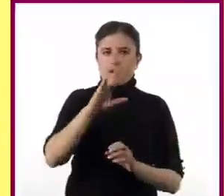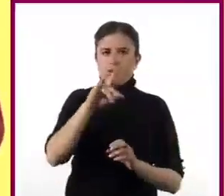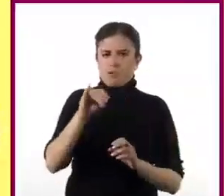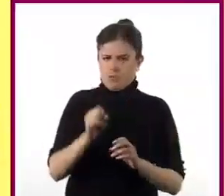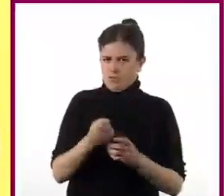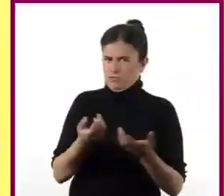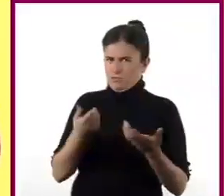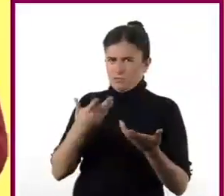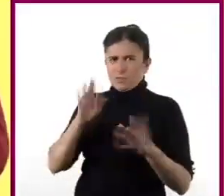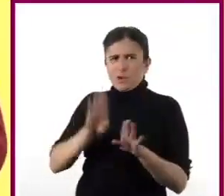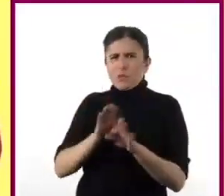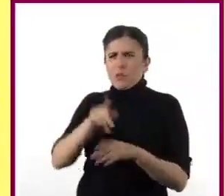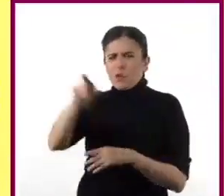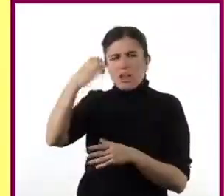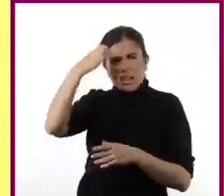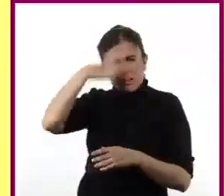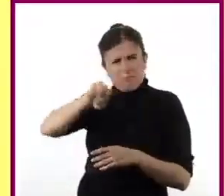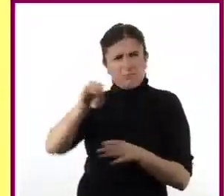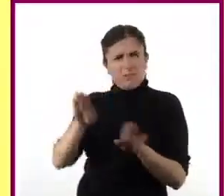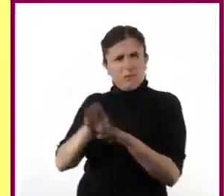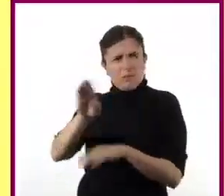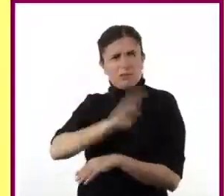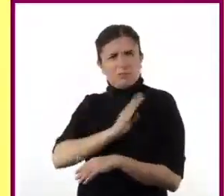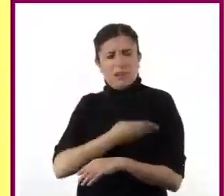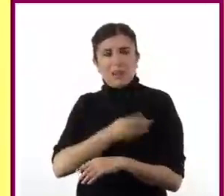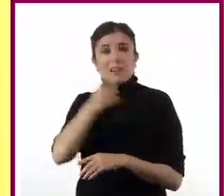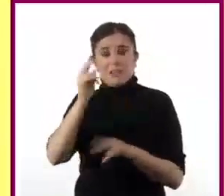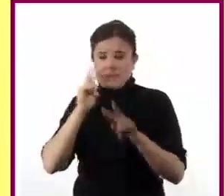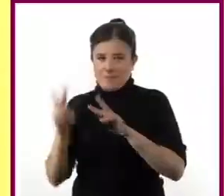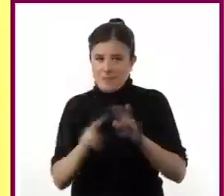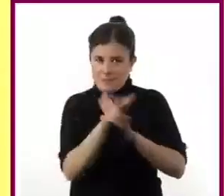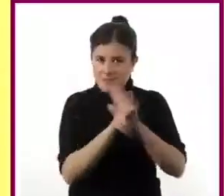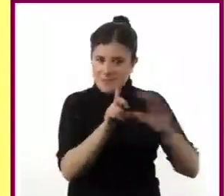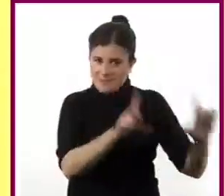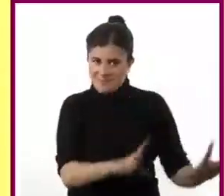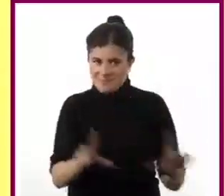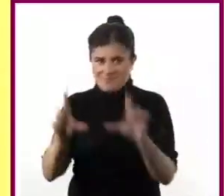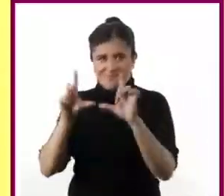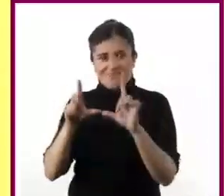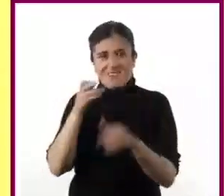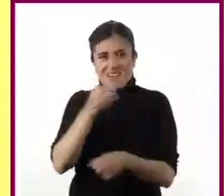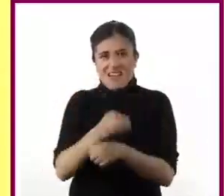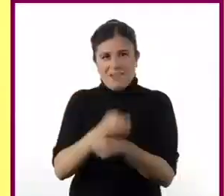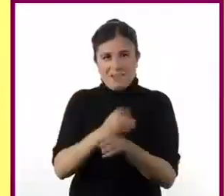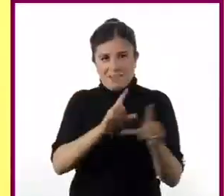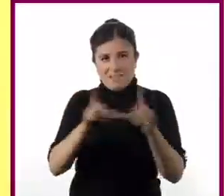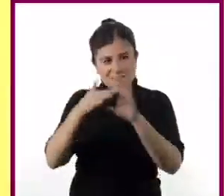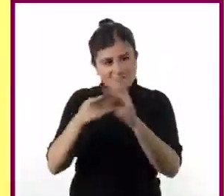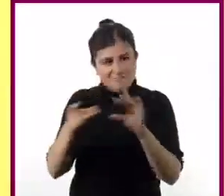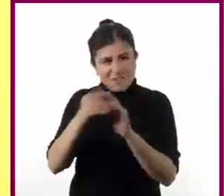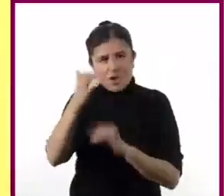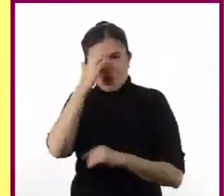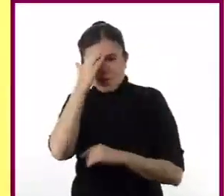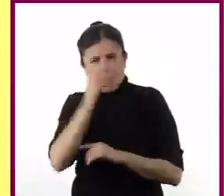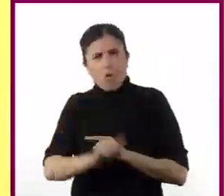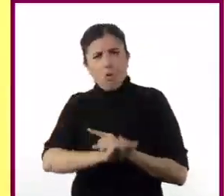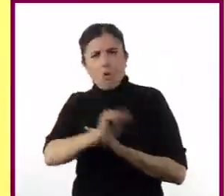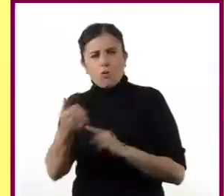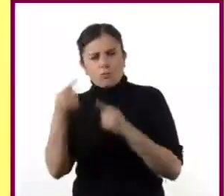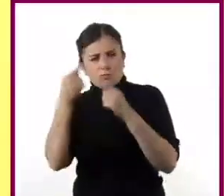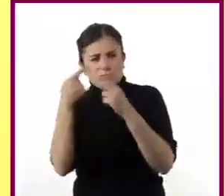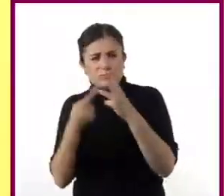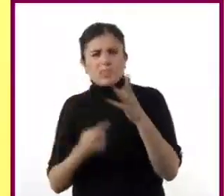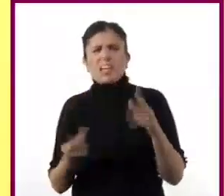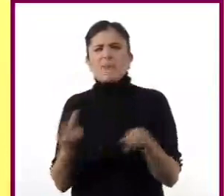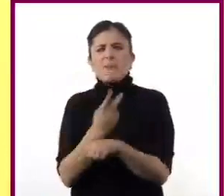cuestionó la relación con España. Observemos el video que les presentaremos enseguida para conocer algunas otras circunstancias